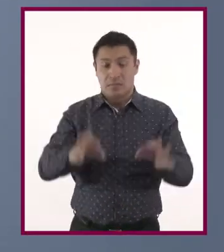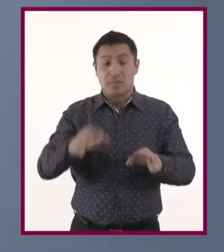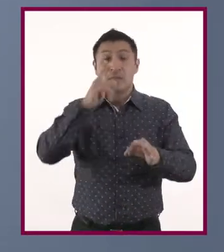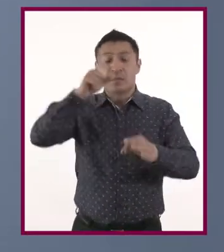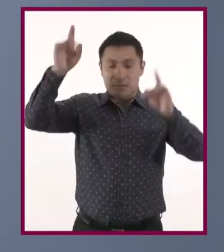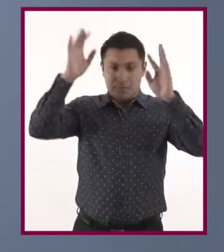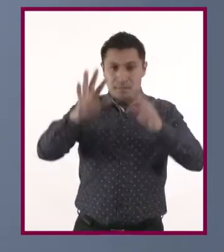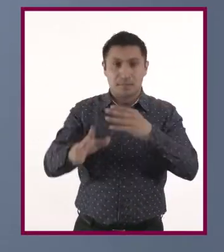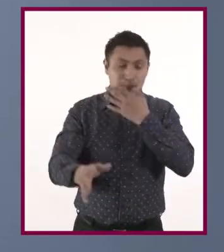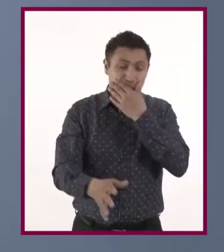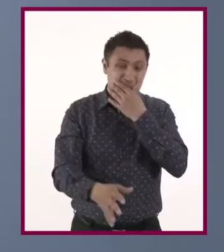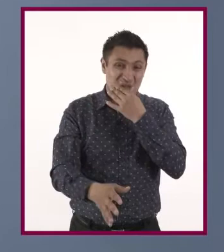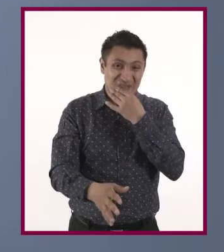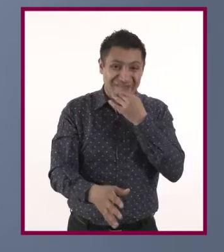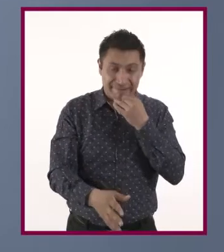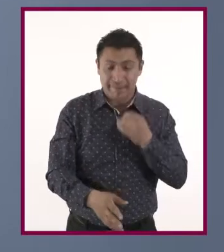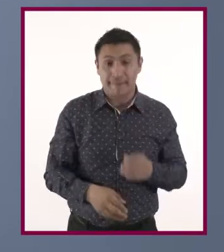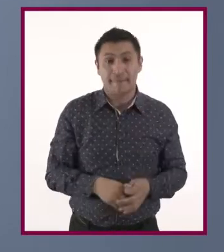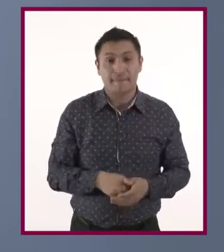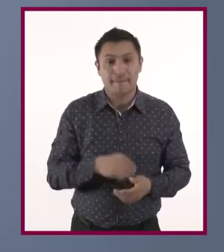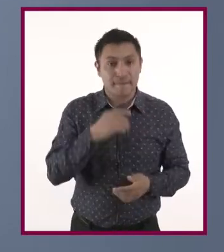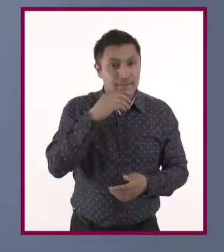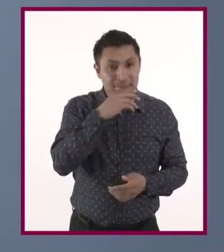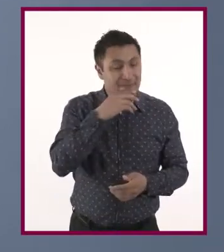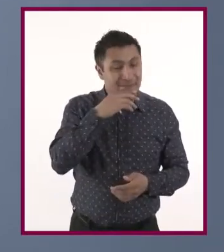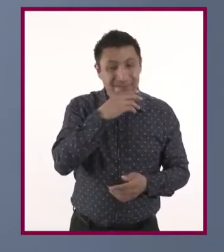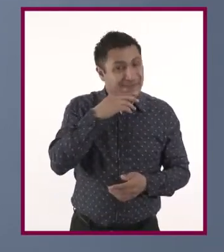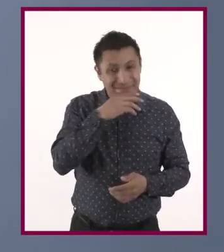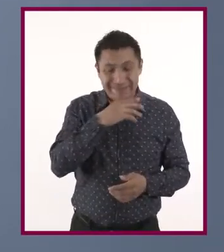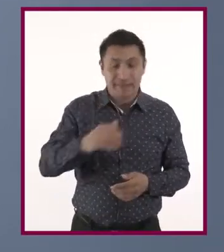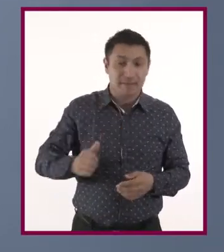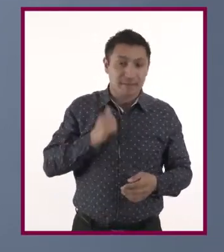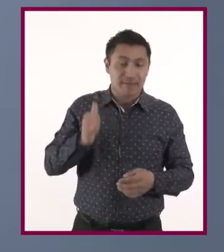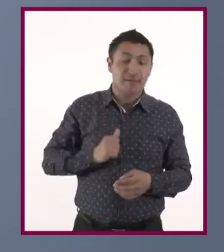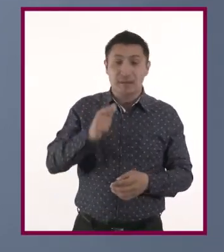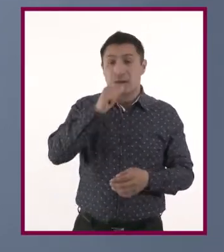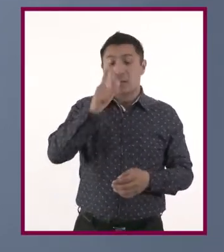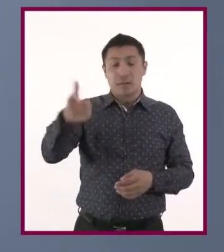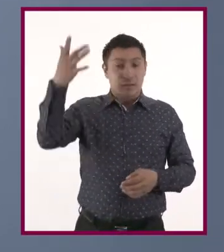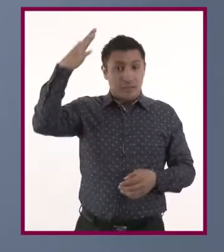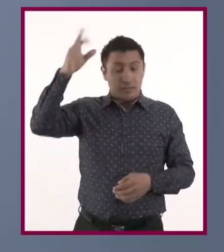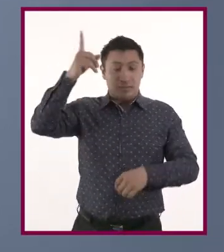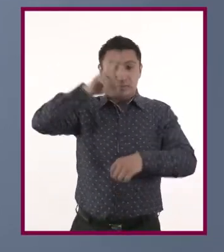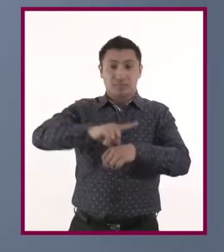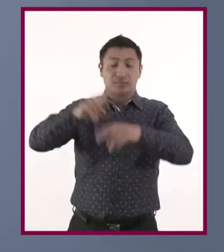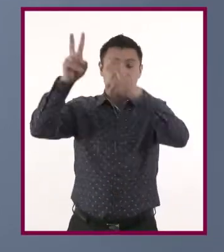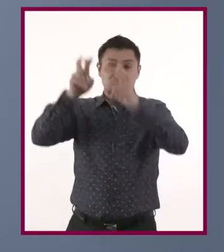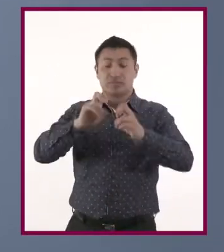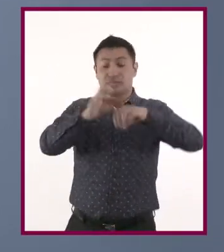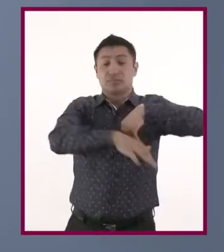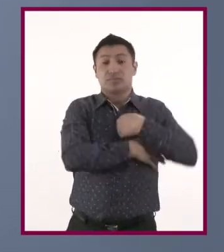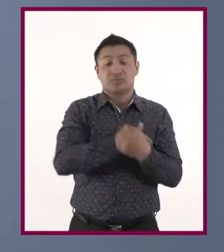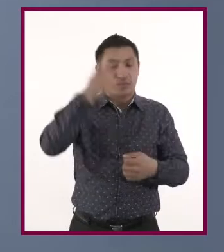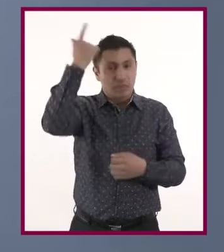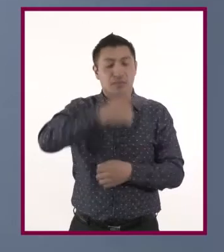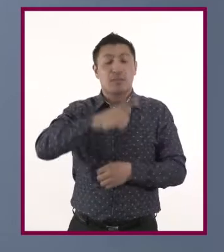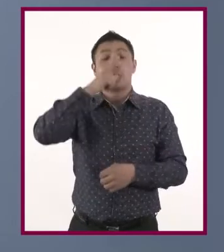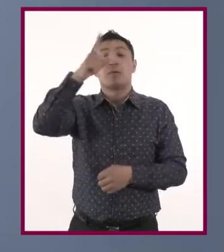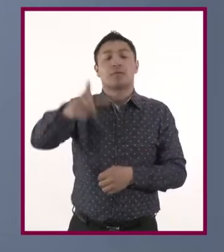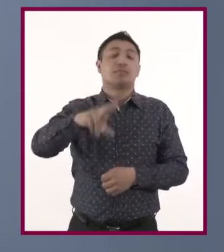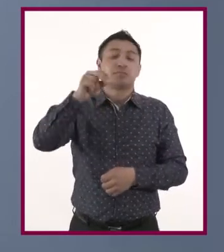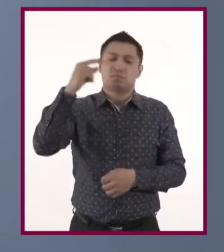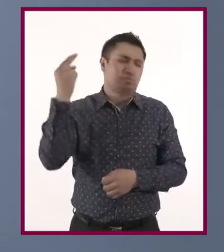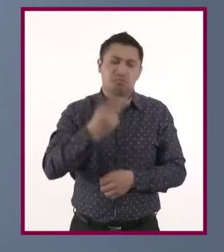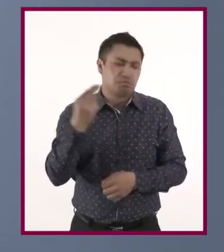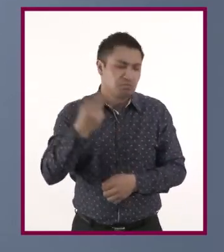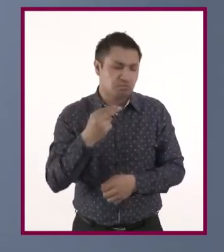de luces inalámbricas que aprovechan la energía del sol durante el día y la almacenan para producir luz en la noche sin la necesidad de